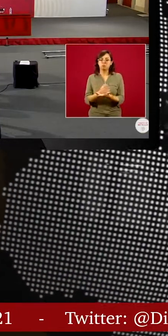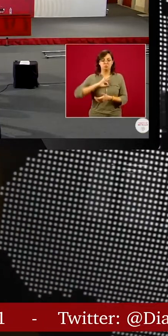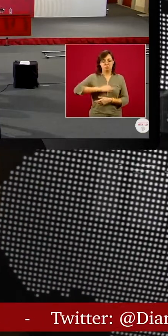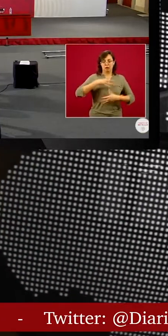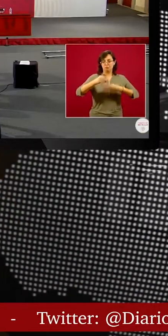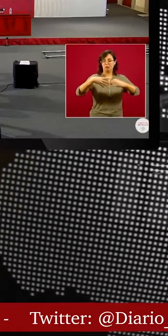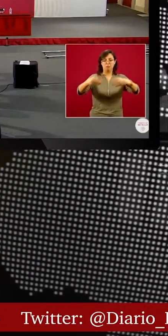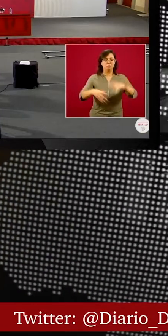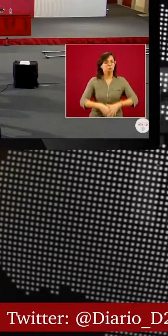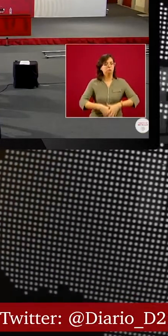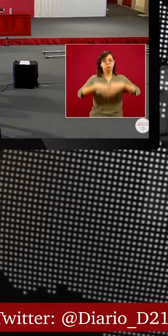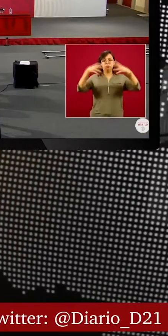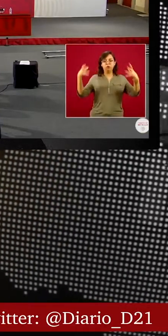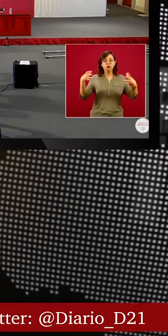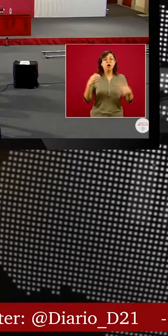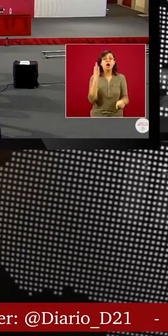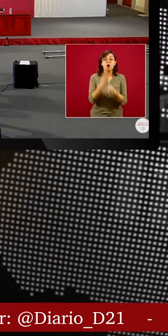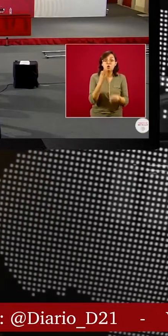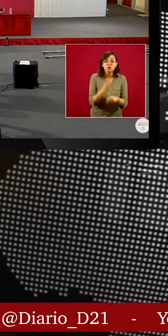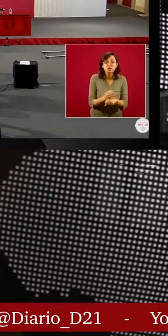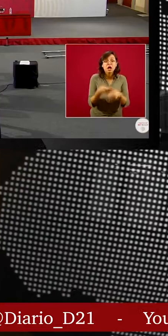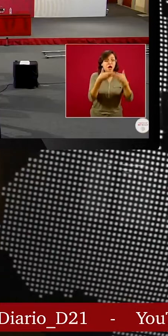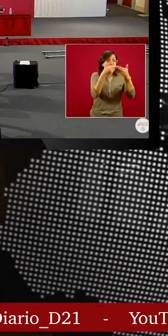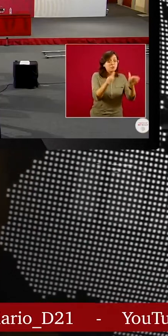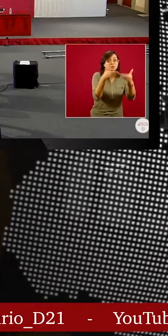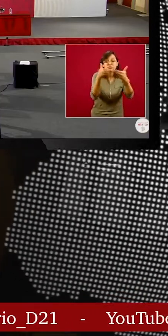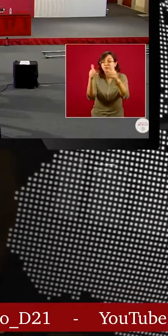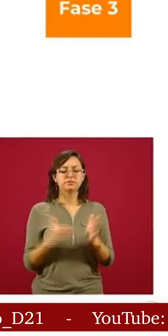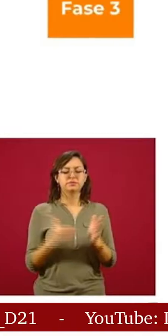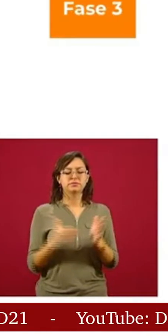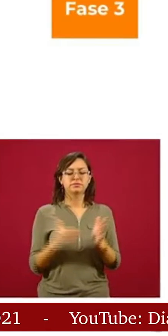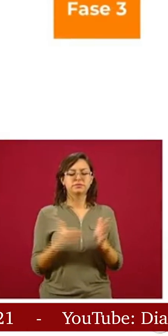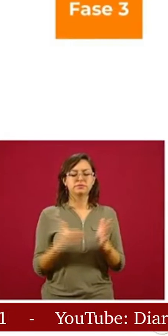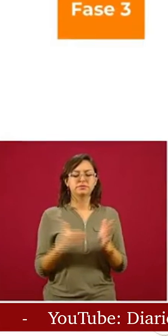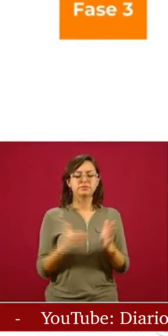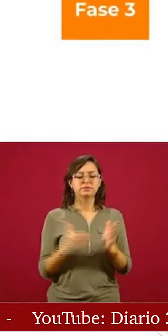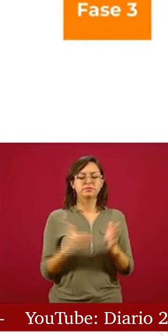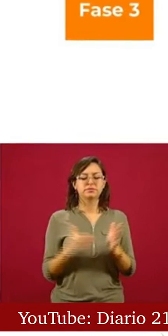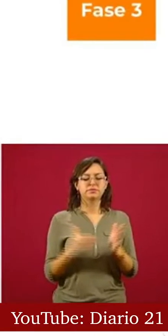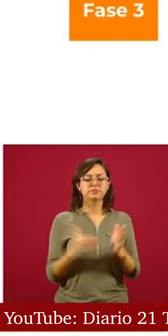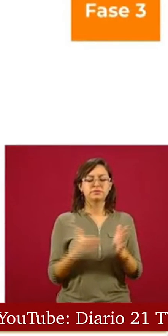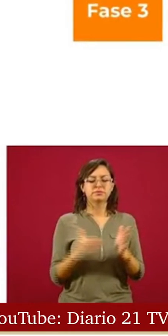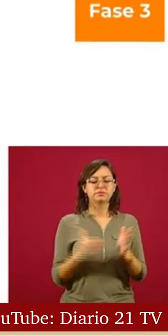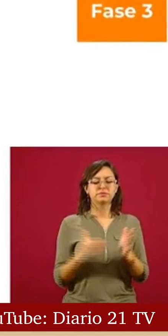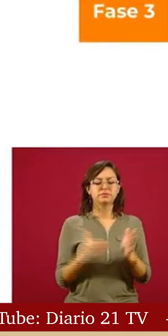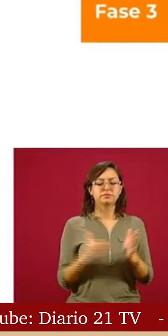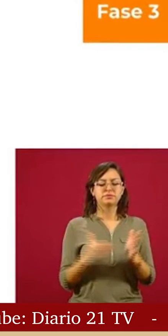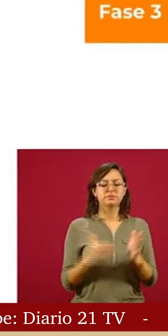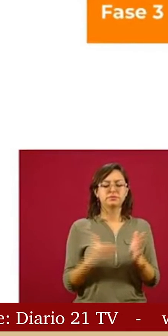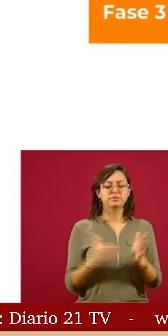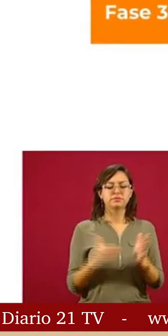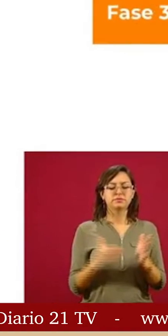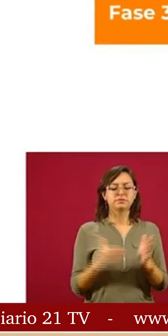deberán de seguir cumpliendo las medidas para reducir la propagación del cob y 19 al mismo tiempo lópez gárate el dio a conocer